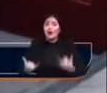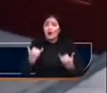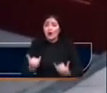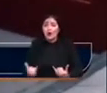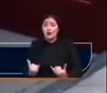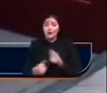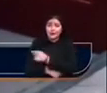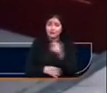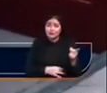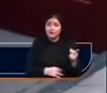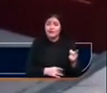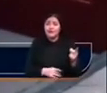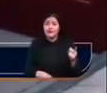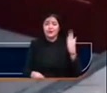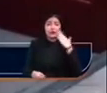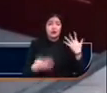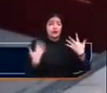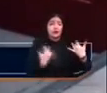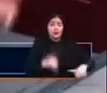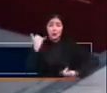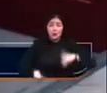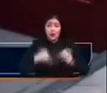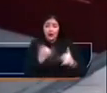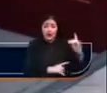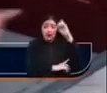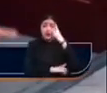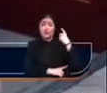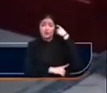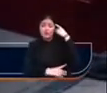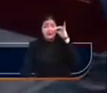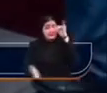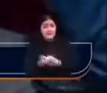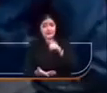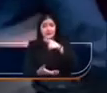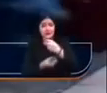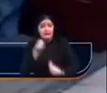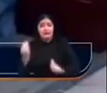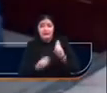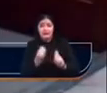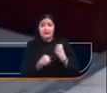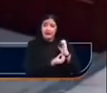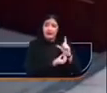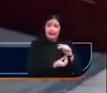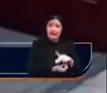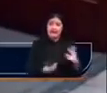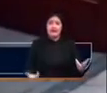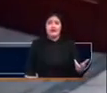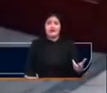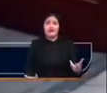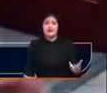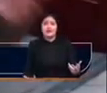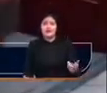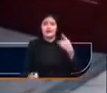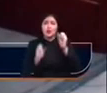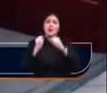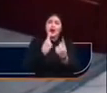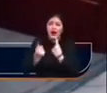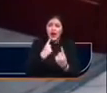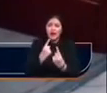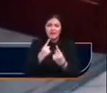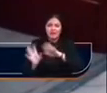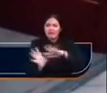FARC disidencias, cuando juegue con este gobierno, así como lo hace el ELN, que en pleno diálogo